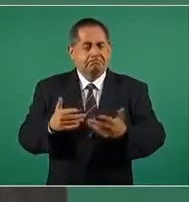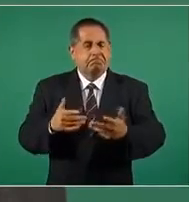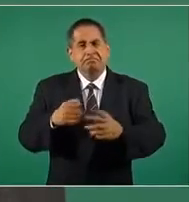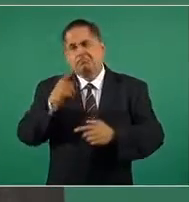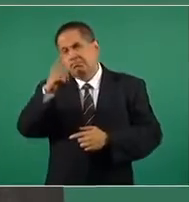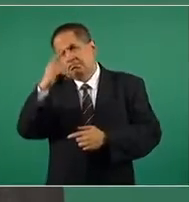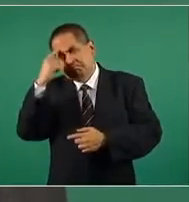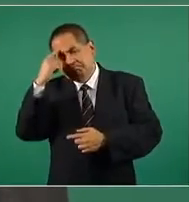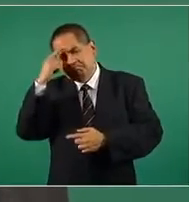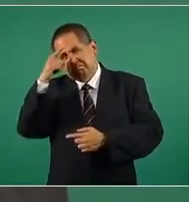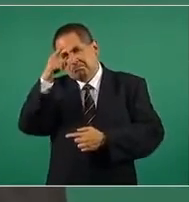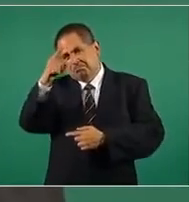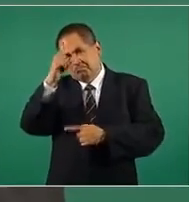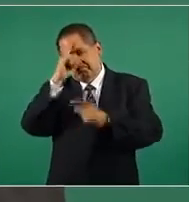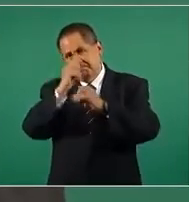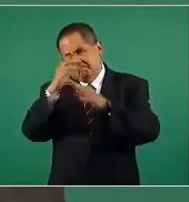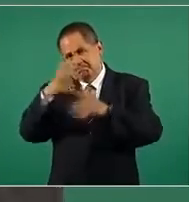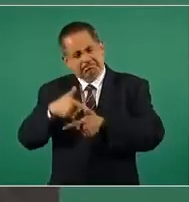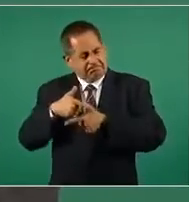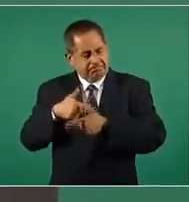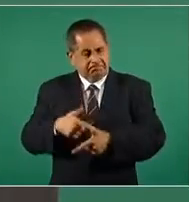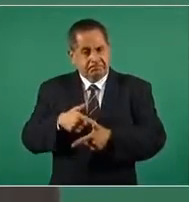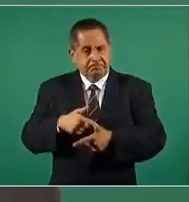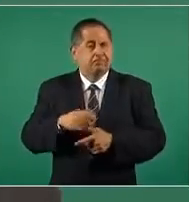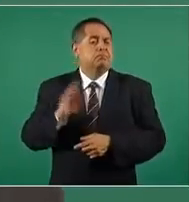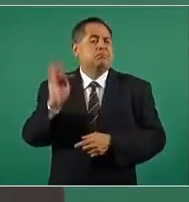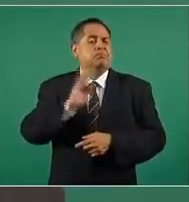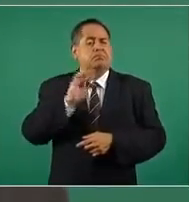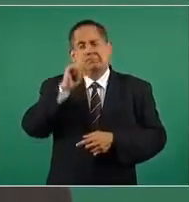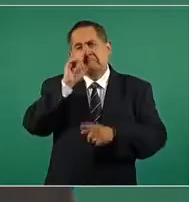ideal, aunque no se alcance.